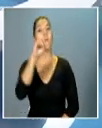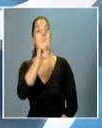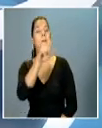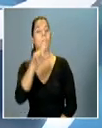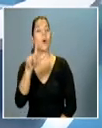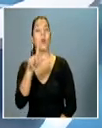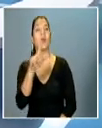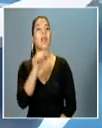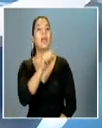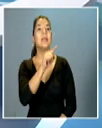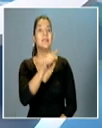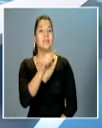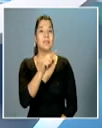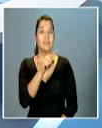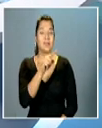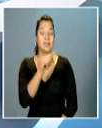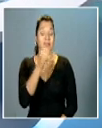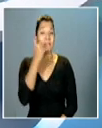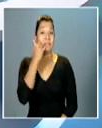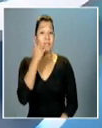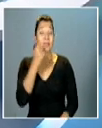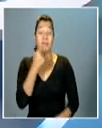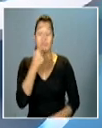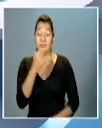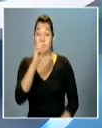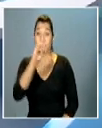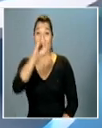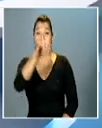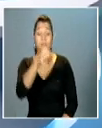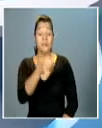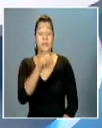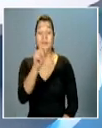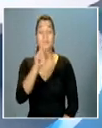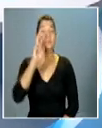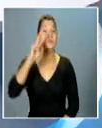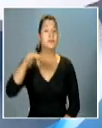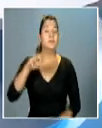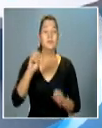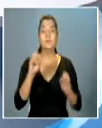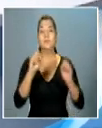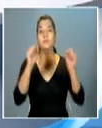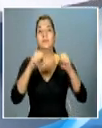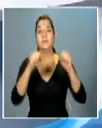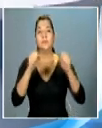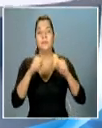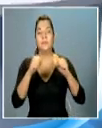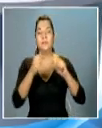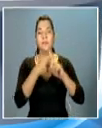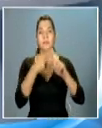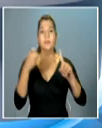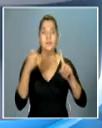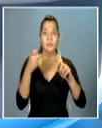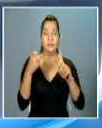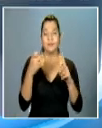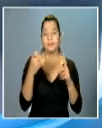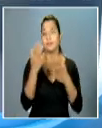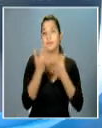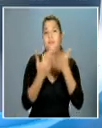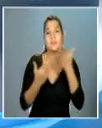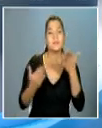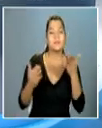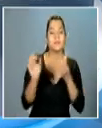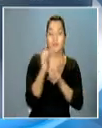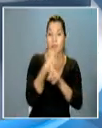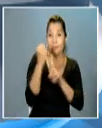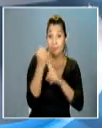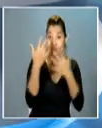de investigación judicial no descarta ninguna posibilidad dentro de la que podría entrar desde que fuera algún caso que él haya